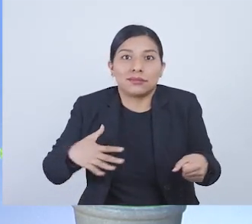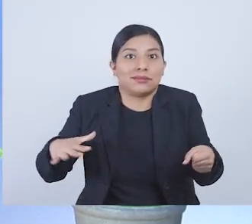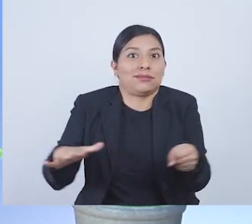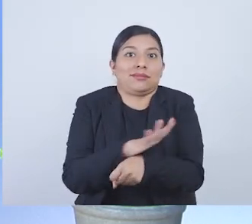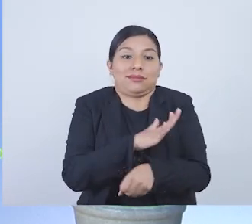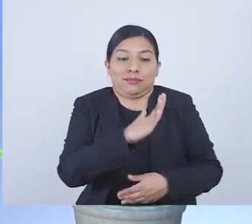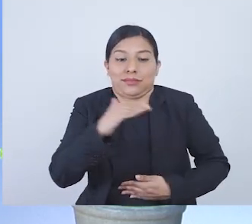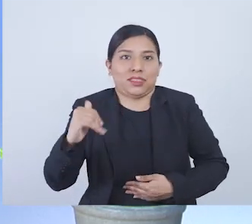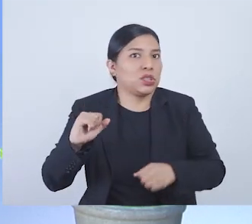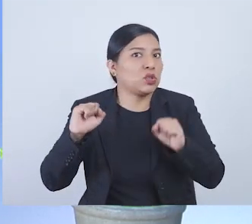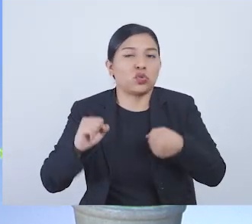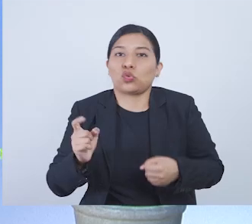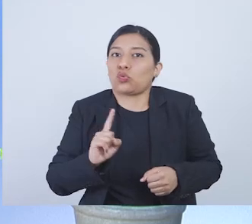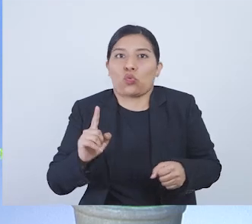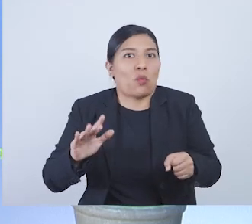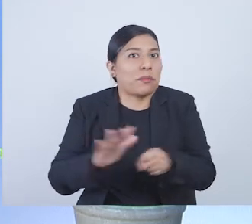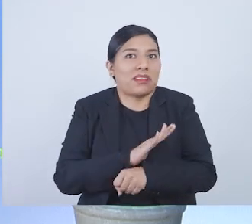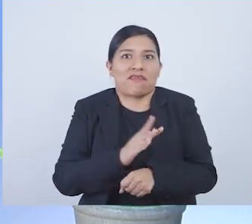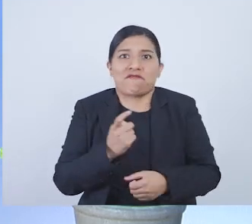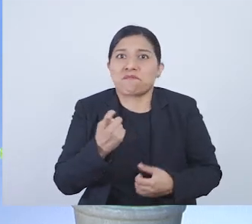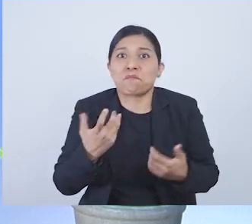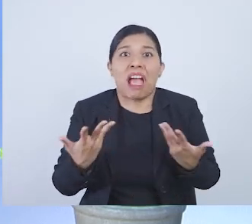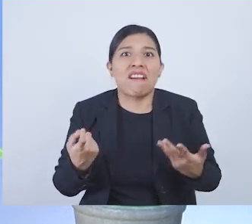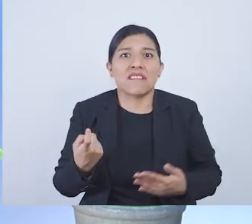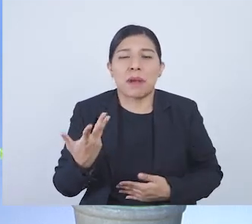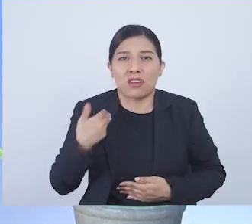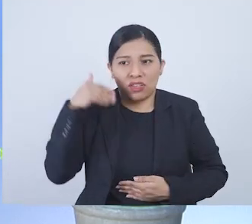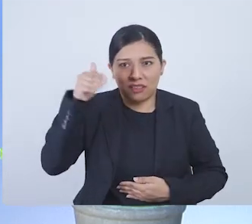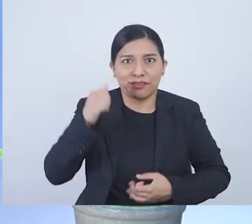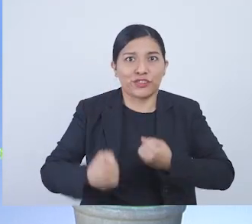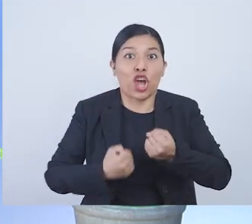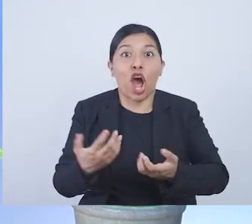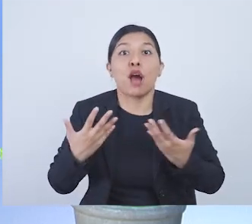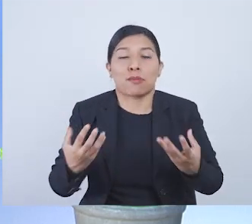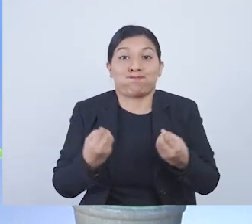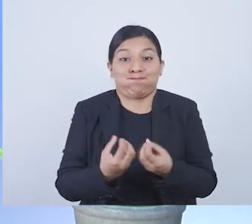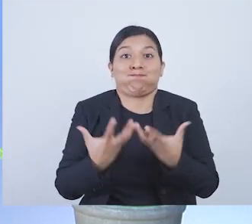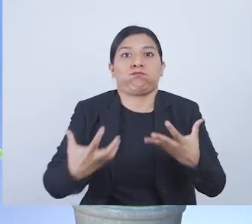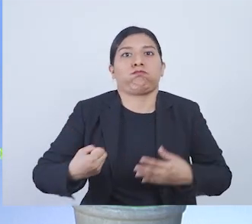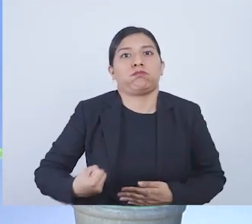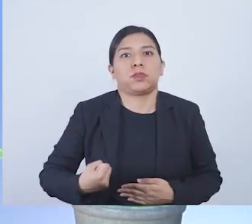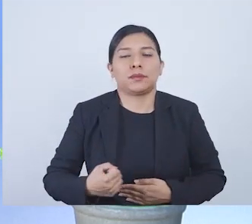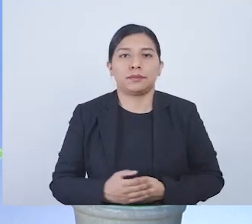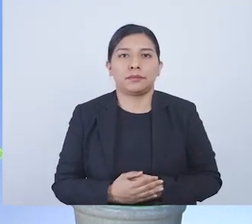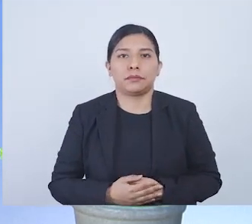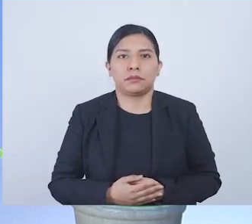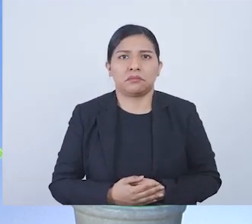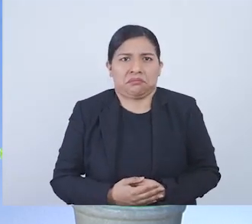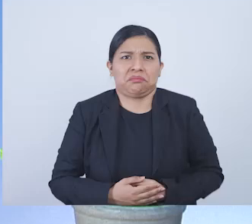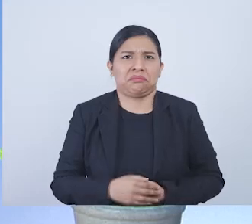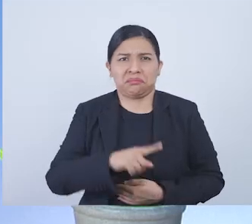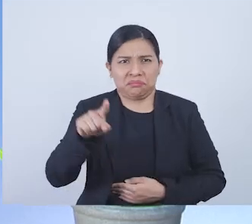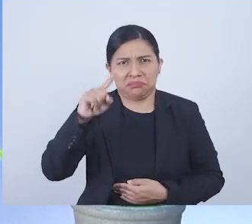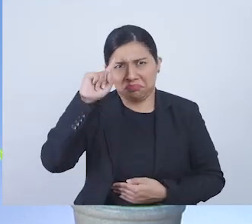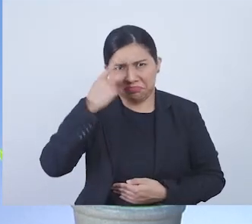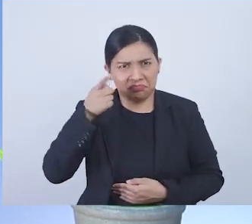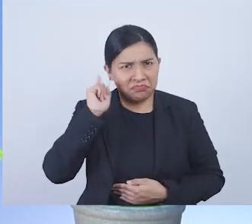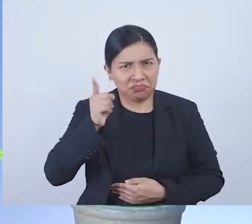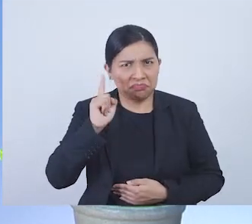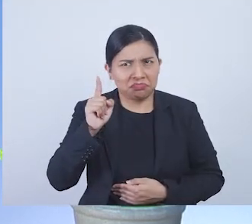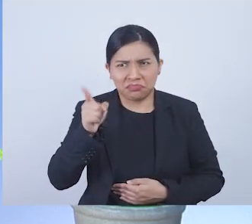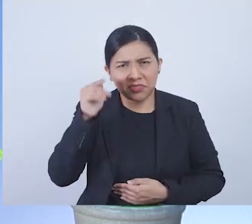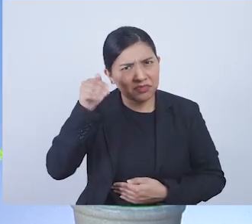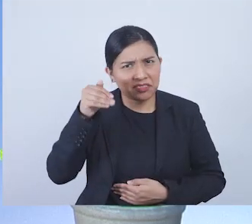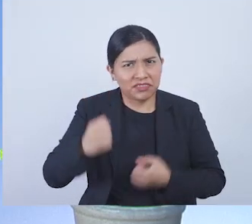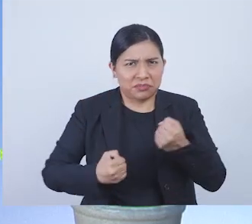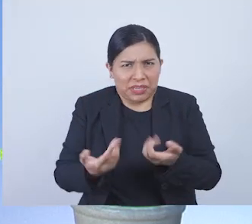nivel nacional para dar la educación física. Pero podrían decir, bueno, para eso están los maestros de educación